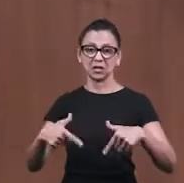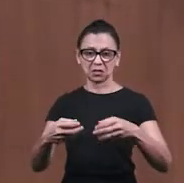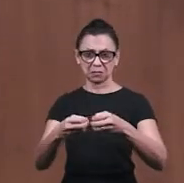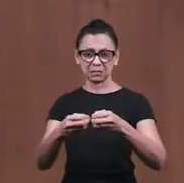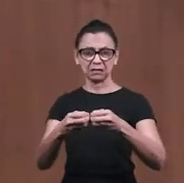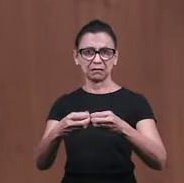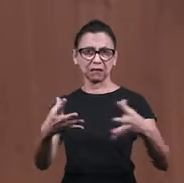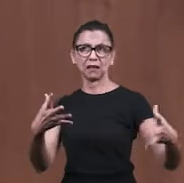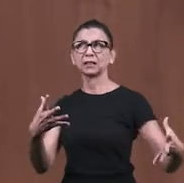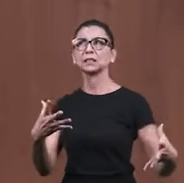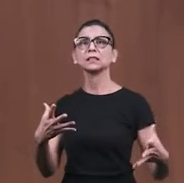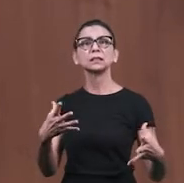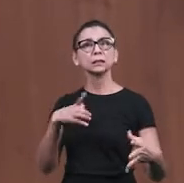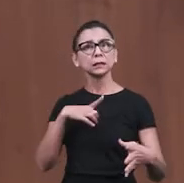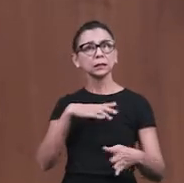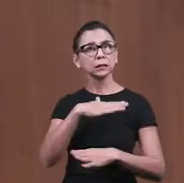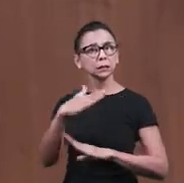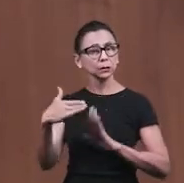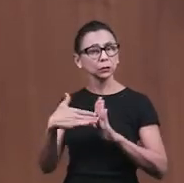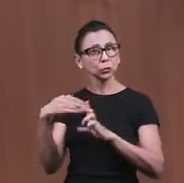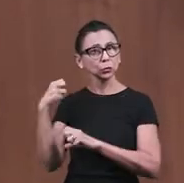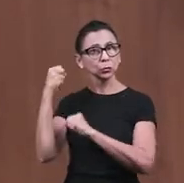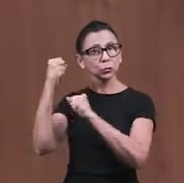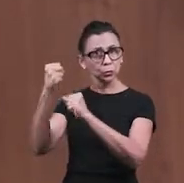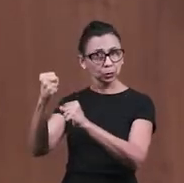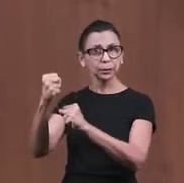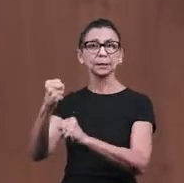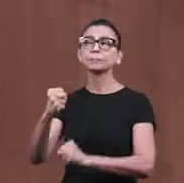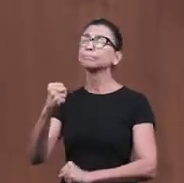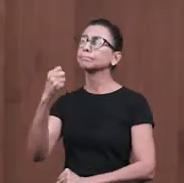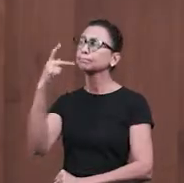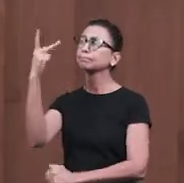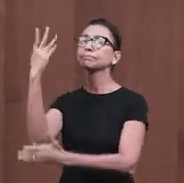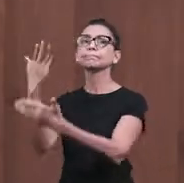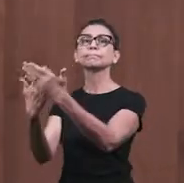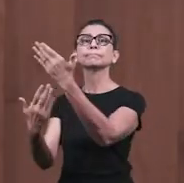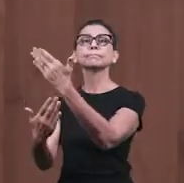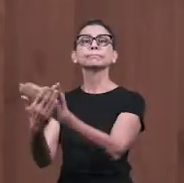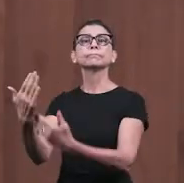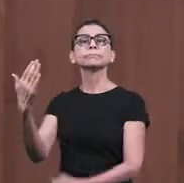maravillas, aquel que tiene todo el poder en sus manos.